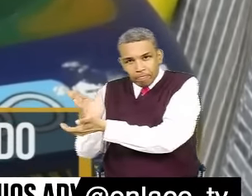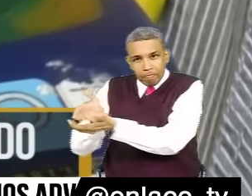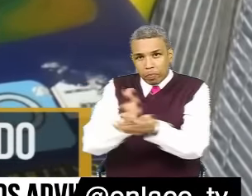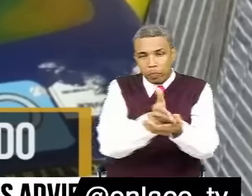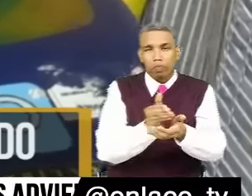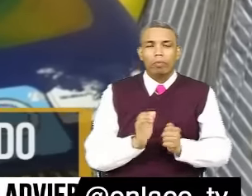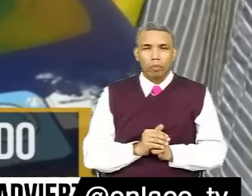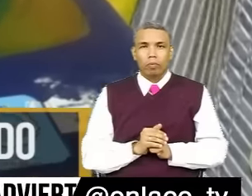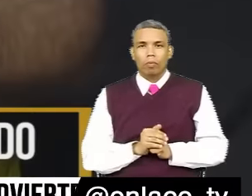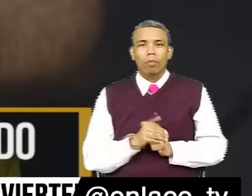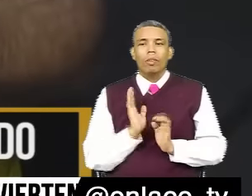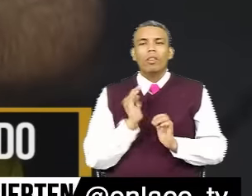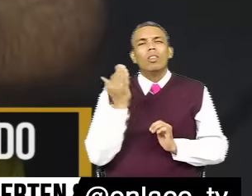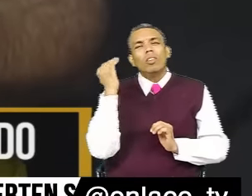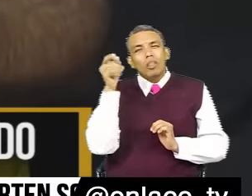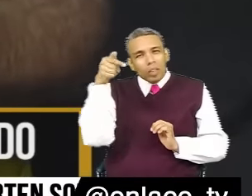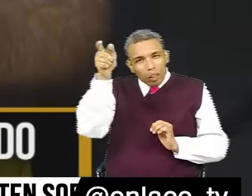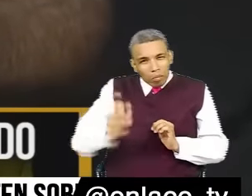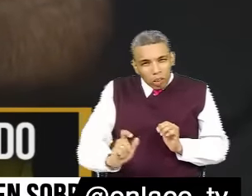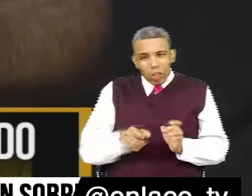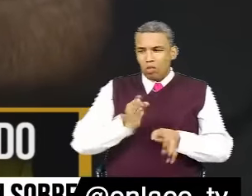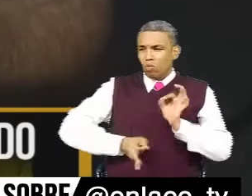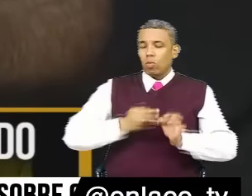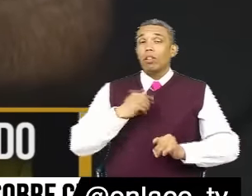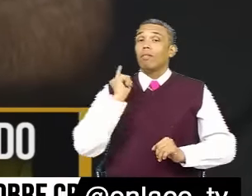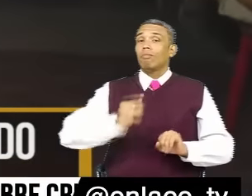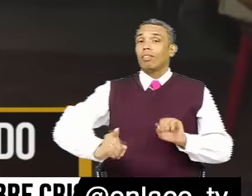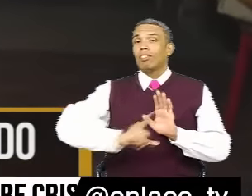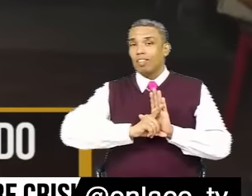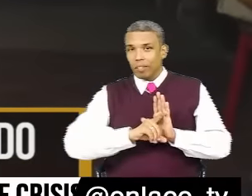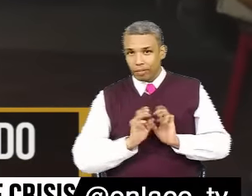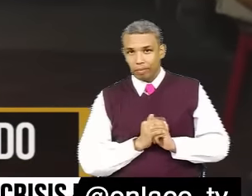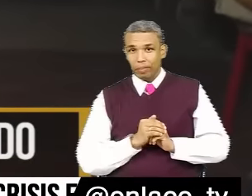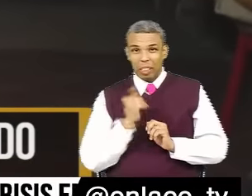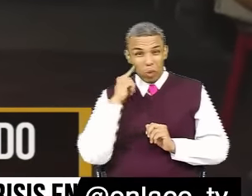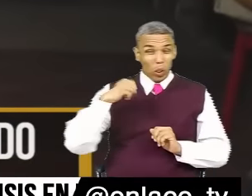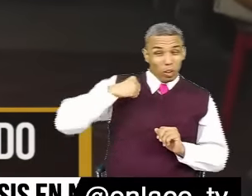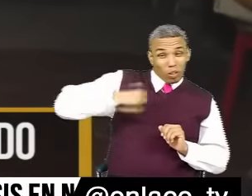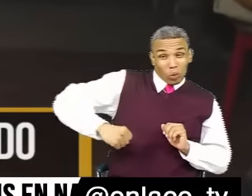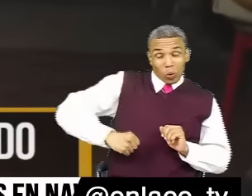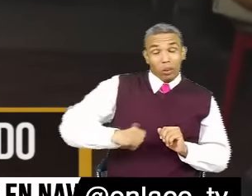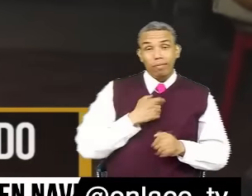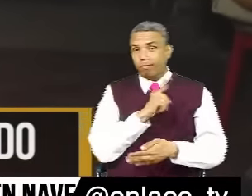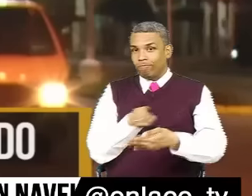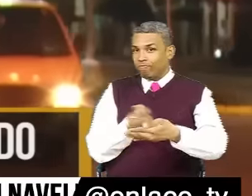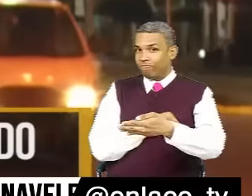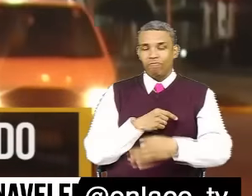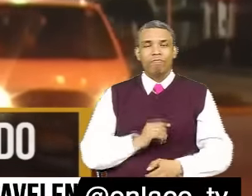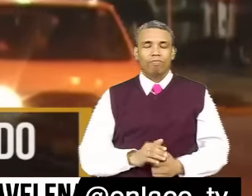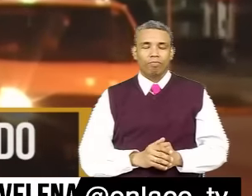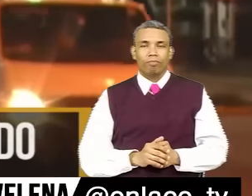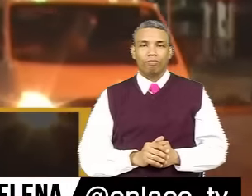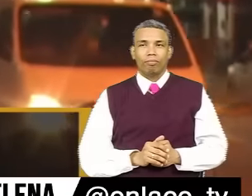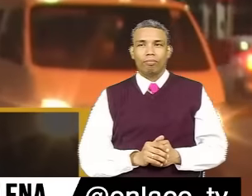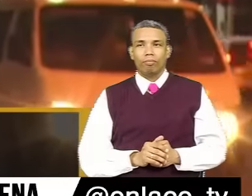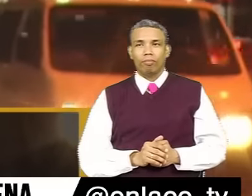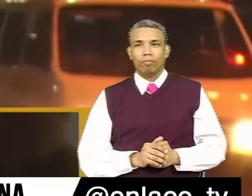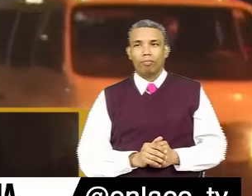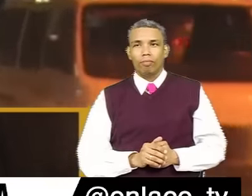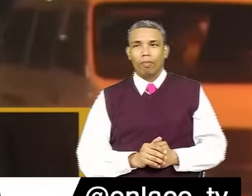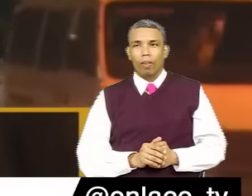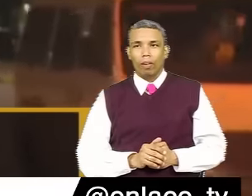la República ordena adelantar las mismas y así evitar la contaminación auditiva originada en establecimientos abiertos al público. Mediciones se llevarán